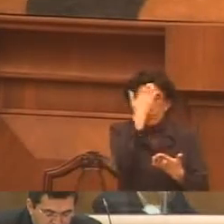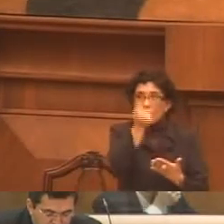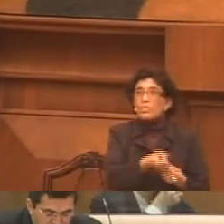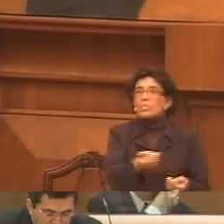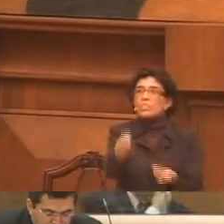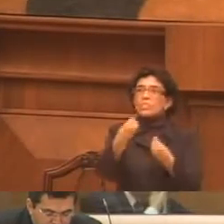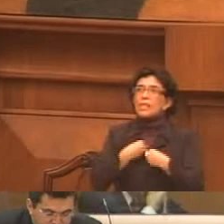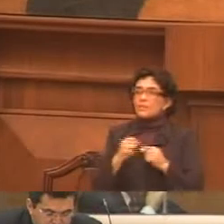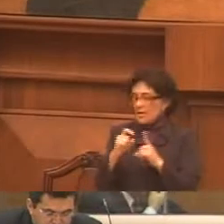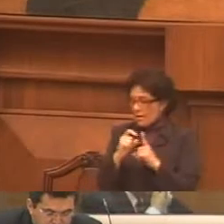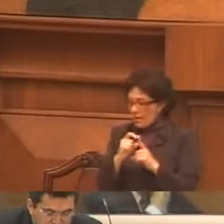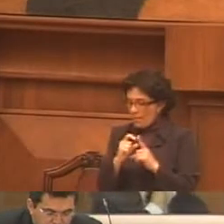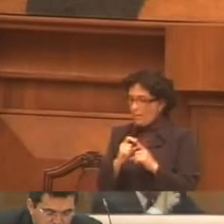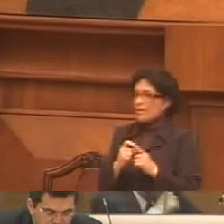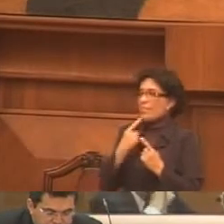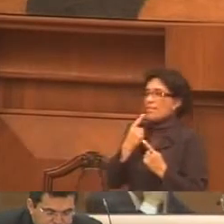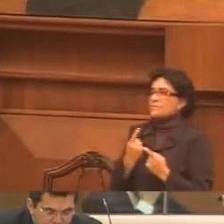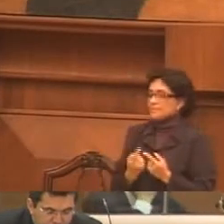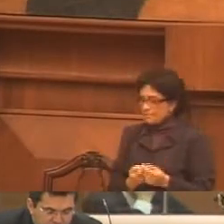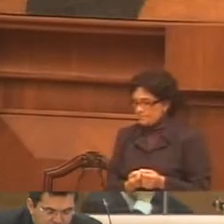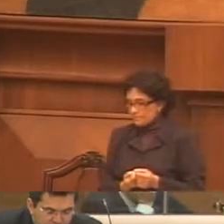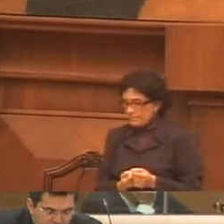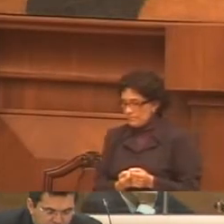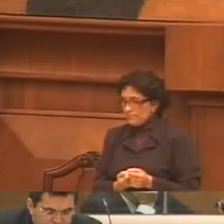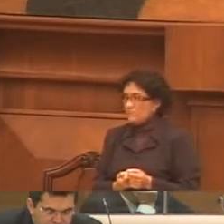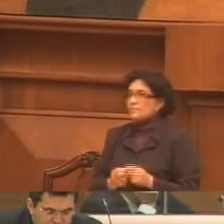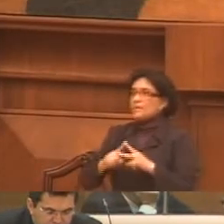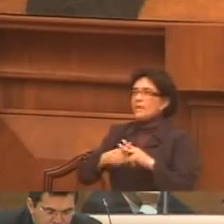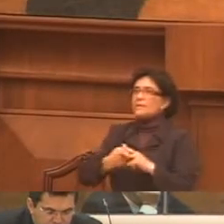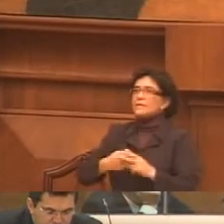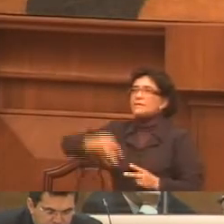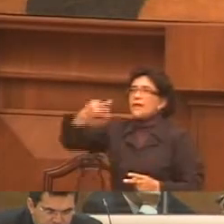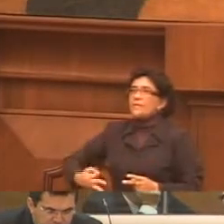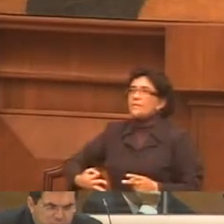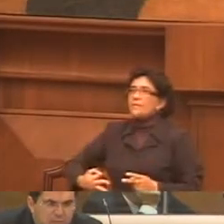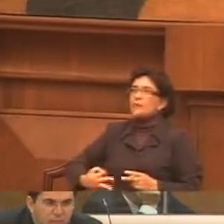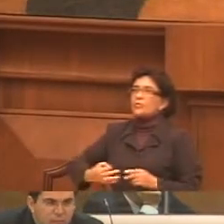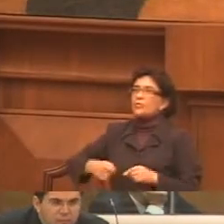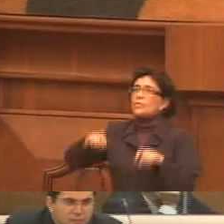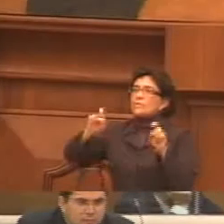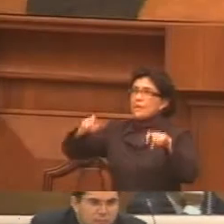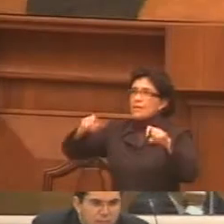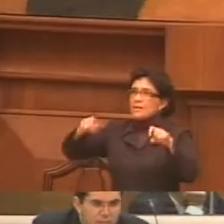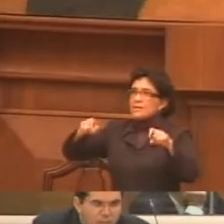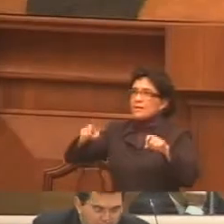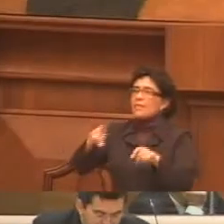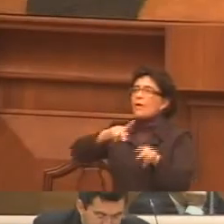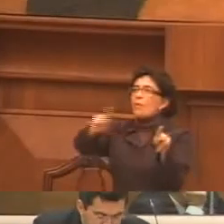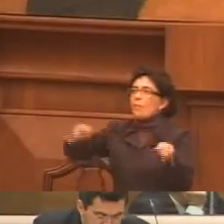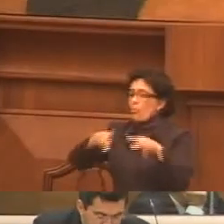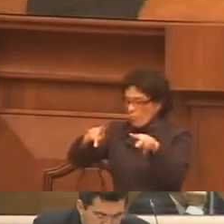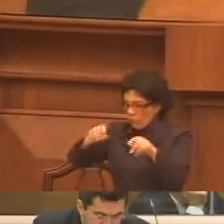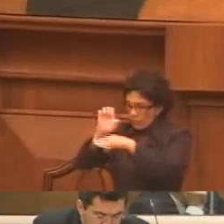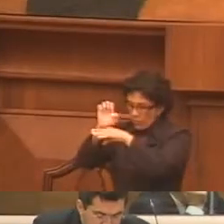Empiezo con ratificar el hecho de que no podemos concebir una sociedad en la cual quienes somos parte